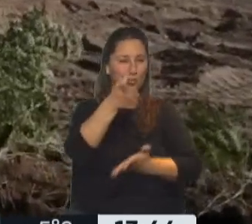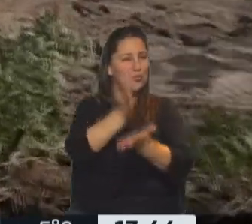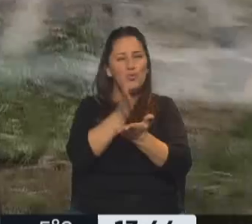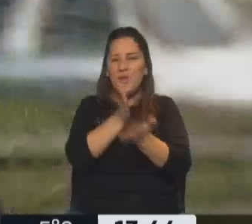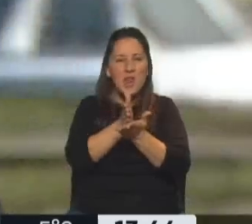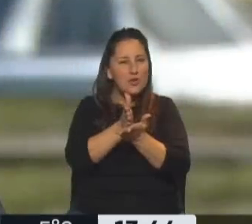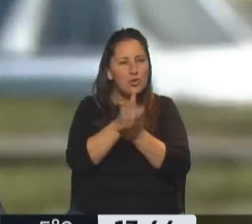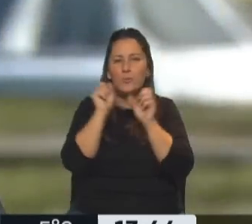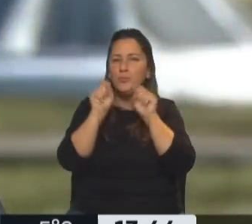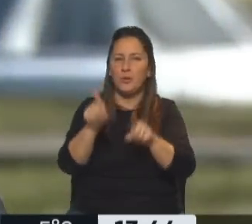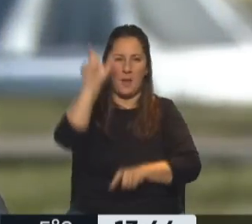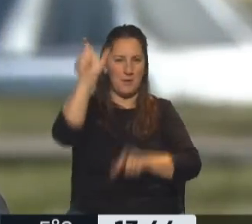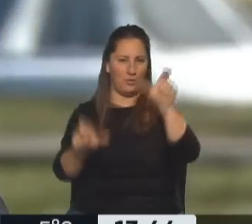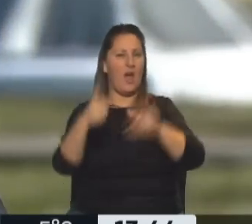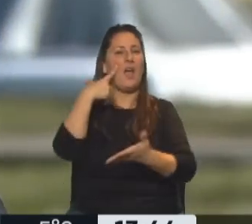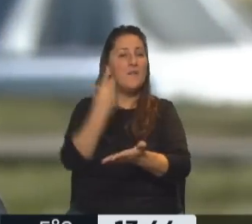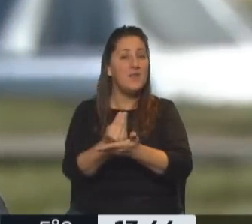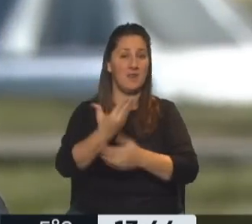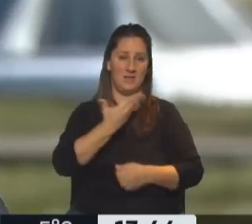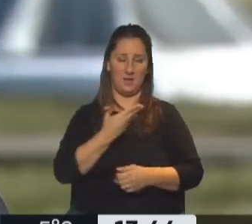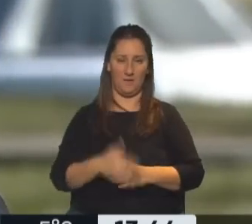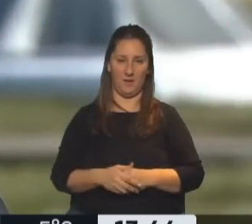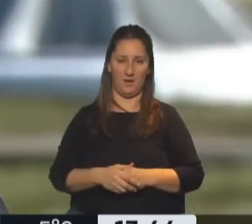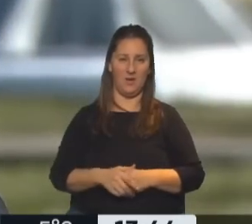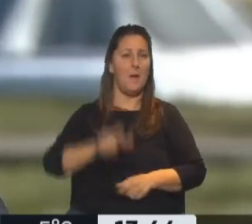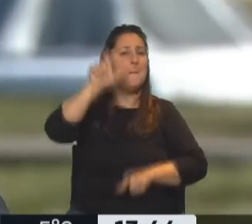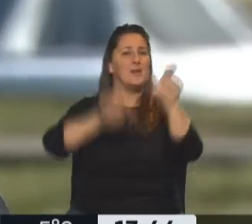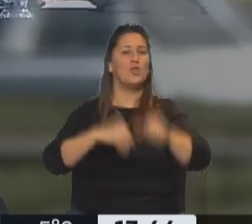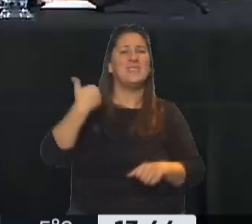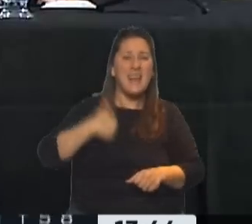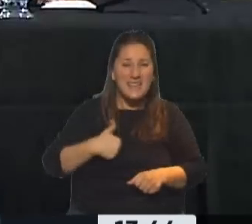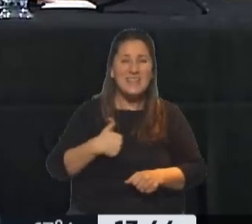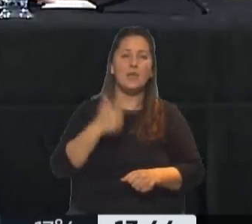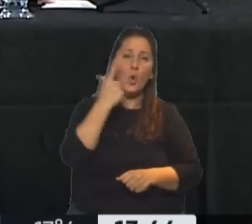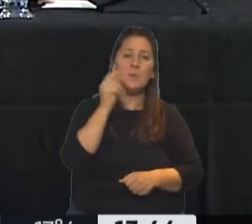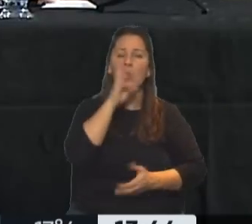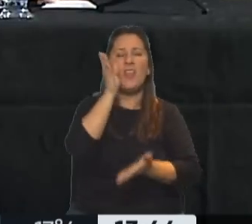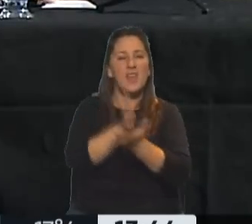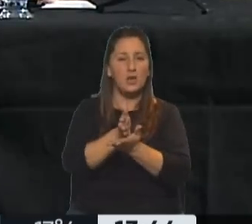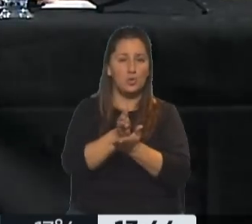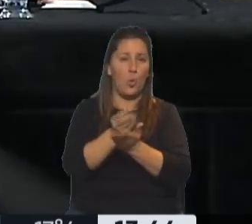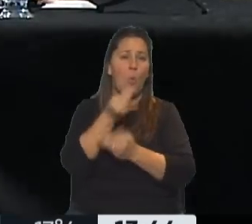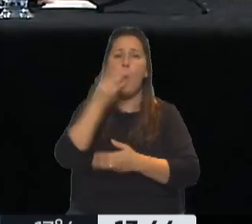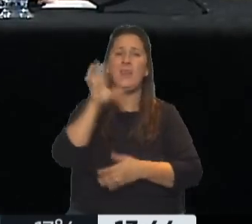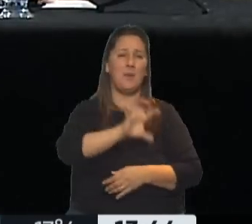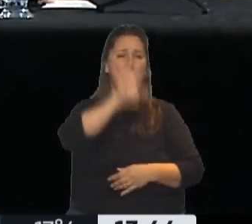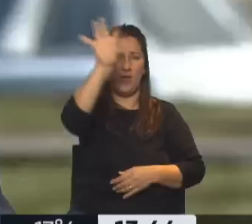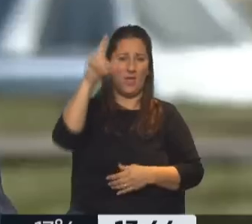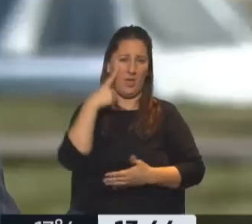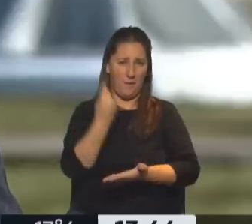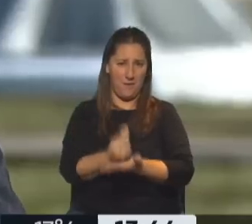tienen derecho los santafesinos. Y que tienen derecho todos los argentinos y todas las argentinas en cualquier rincón de la patria.